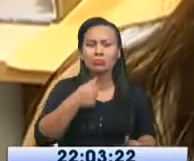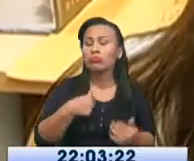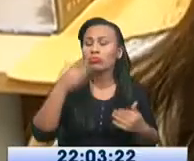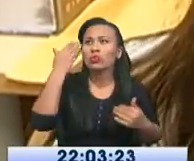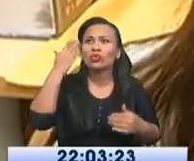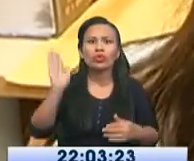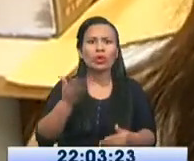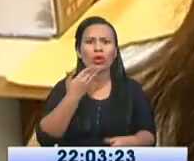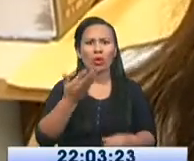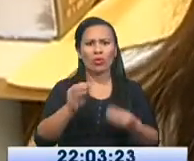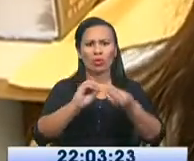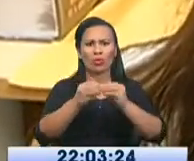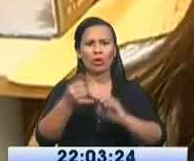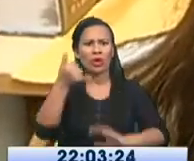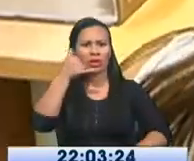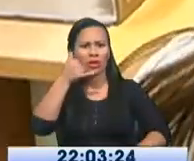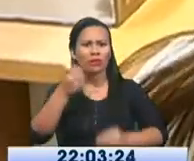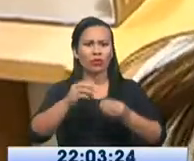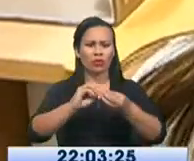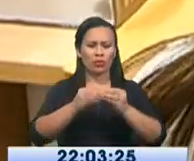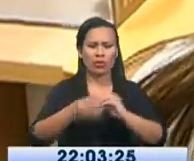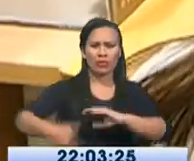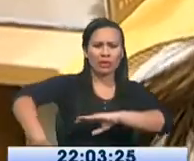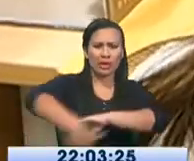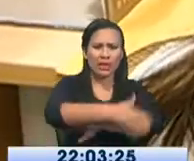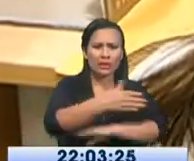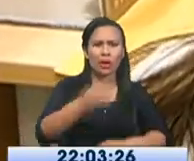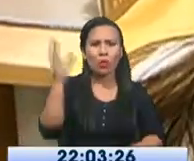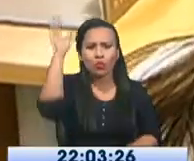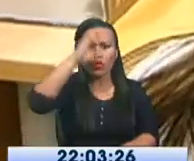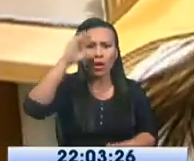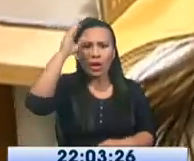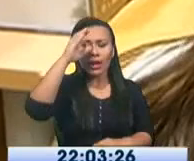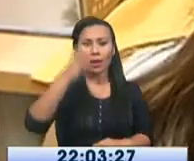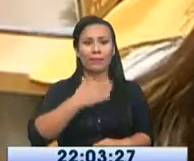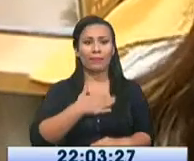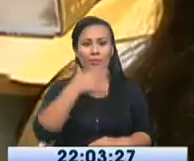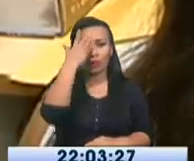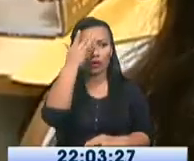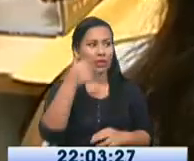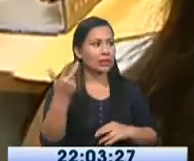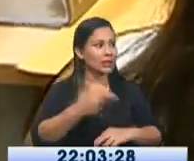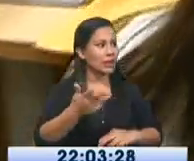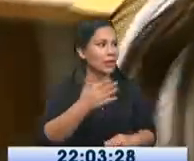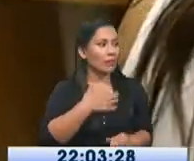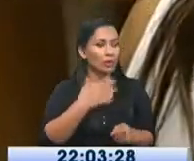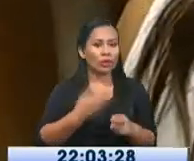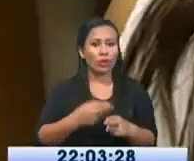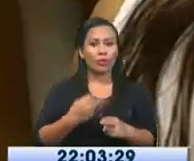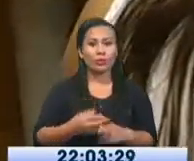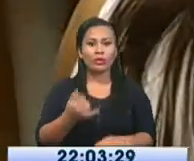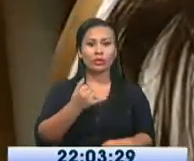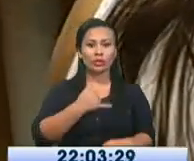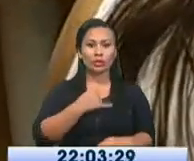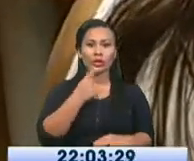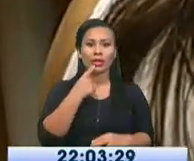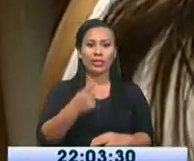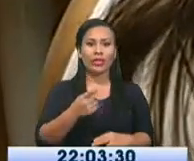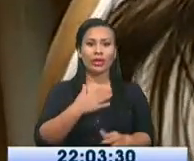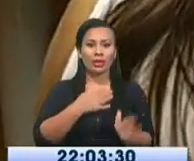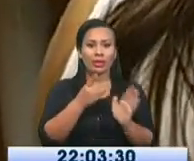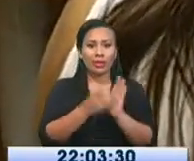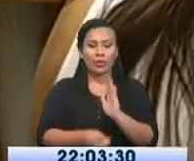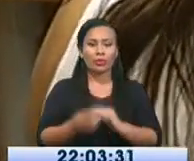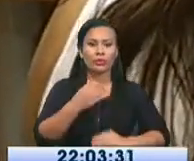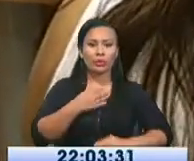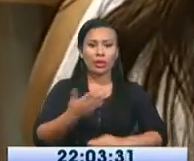dirección y mis números telefónicos a buscarme a mí, por lo que los cheques están a mi nombre. Yo les presenté las copias de mis denuncias que yo